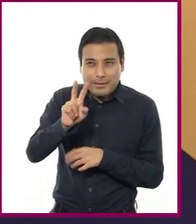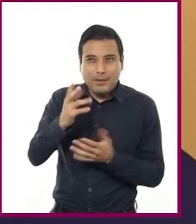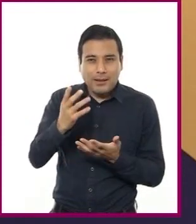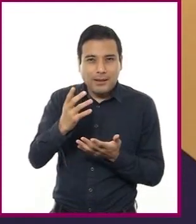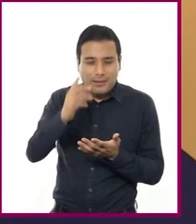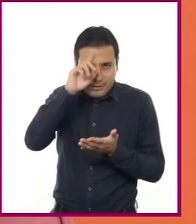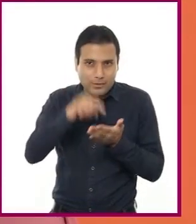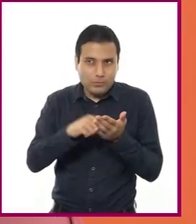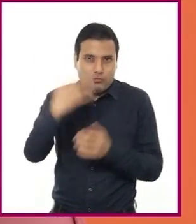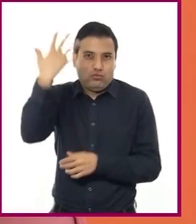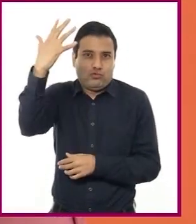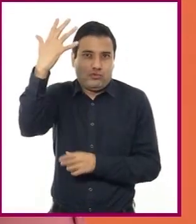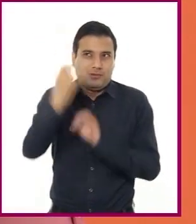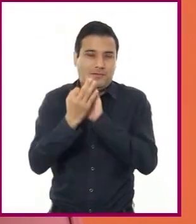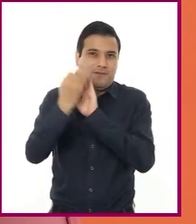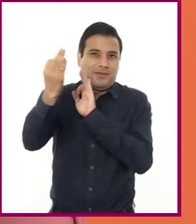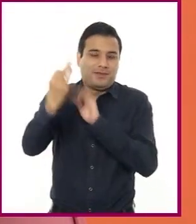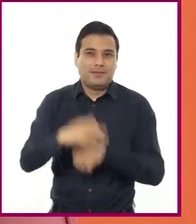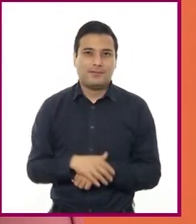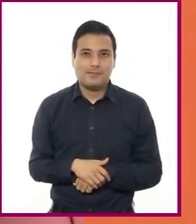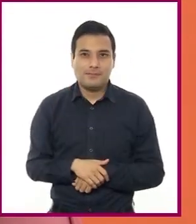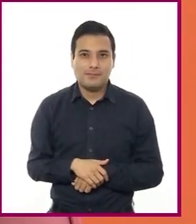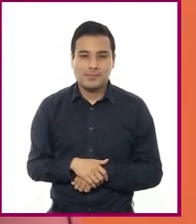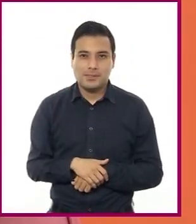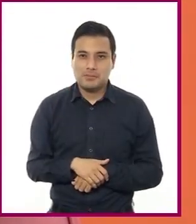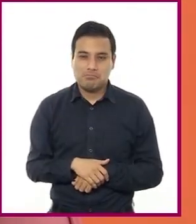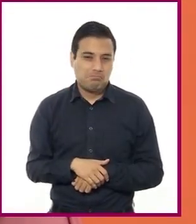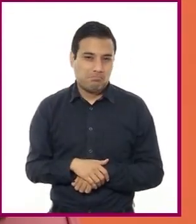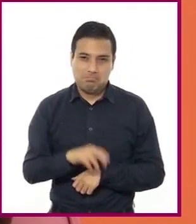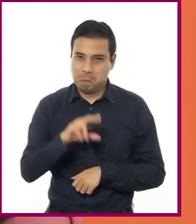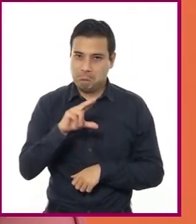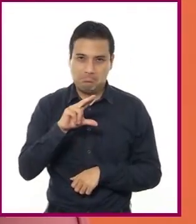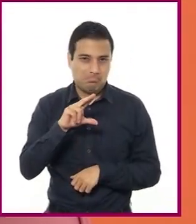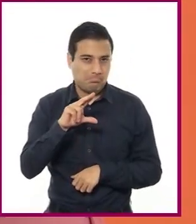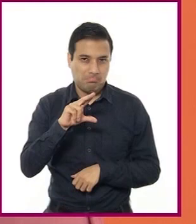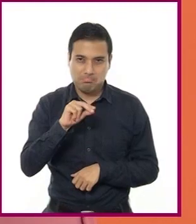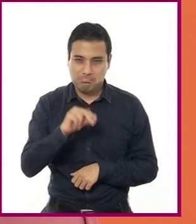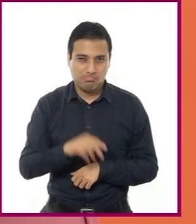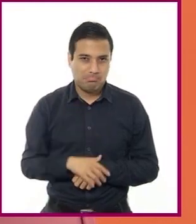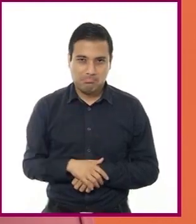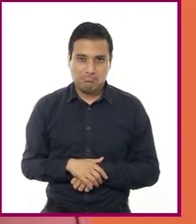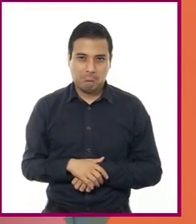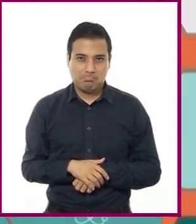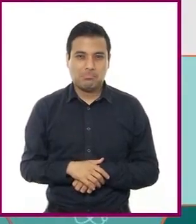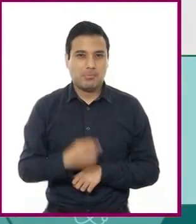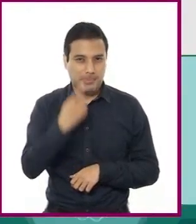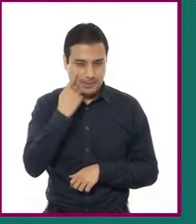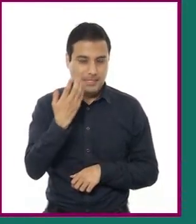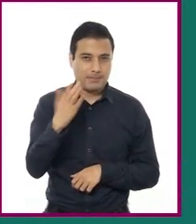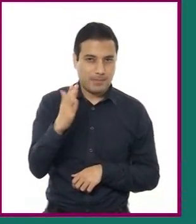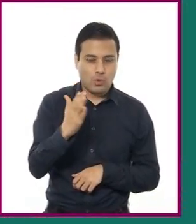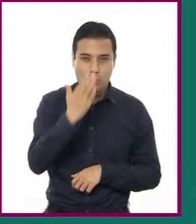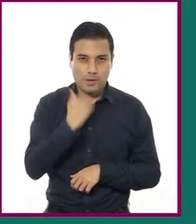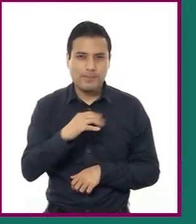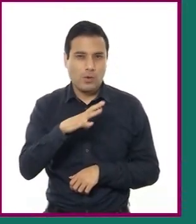por un espejo. Pues no tenemos espejo, pero sí tenemos gotas de agua. Primero,